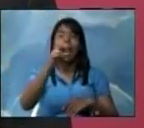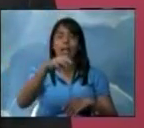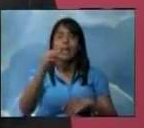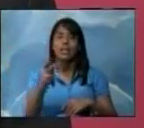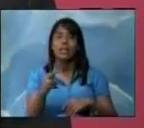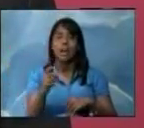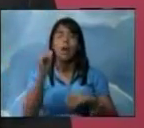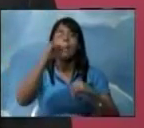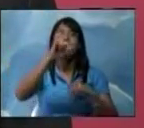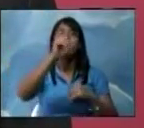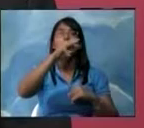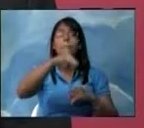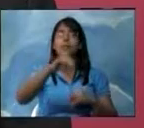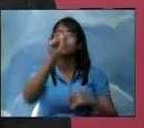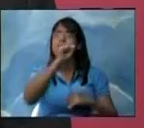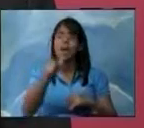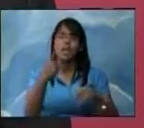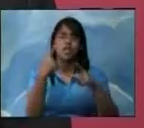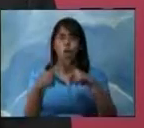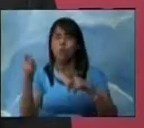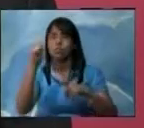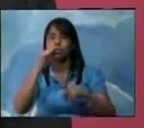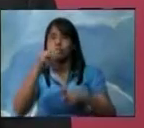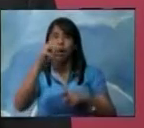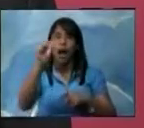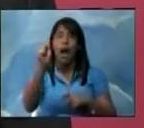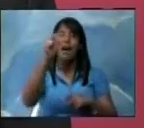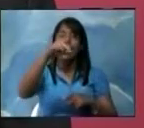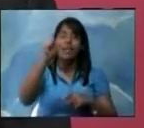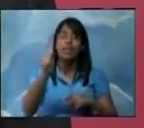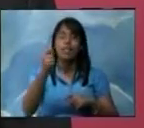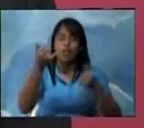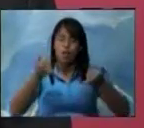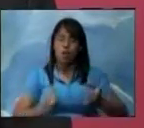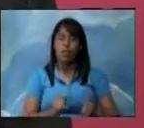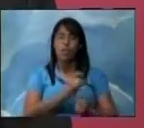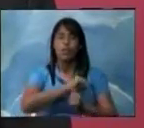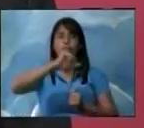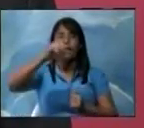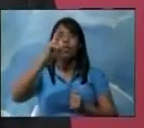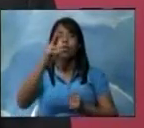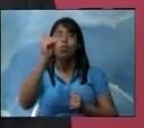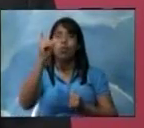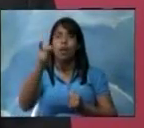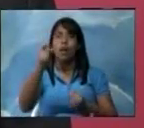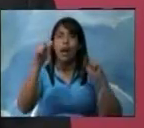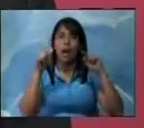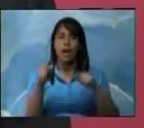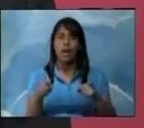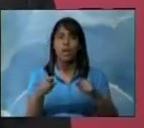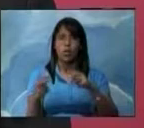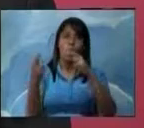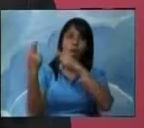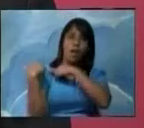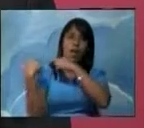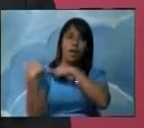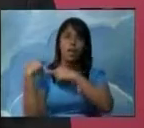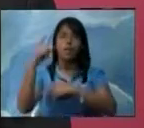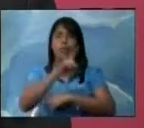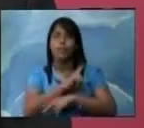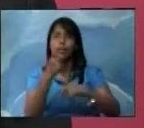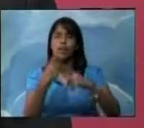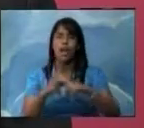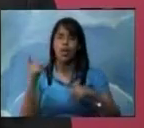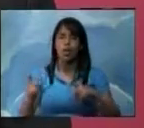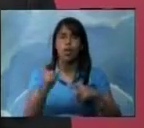Ananías, Misael y Azarías, de los hijos de Judá. A estos el jefe de los